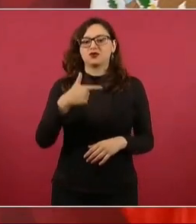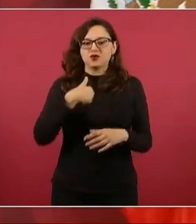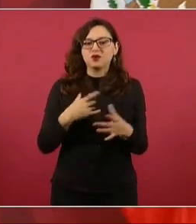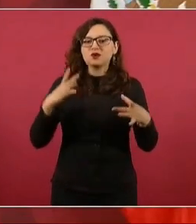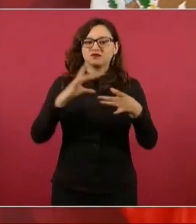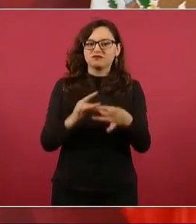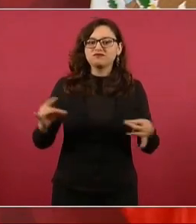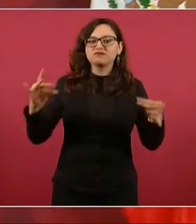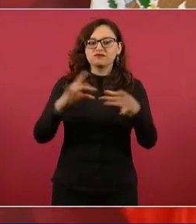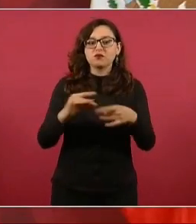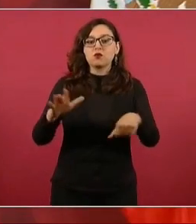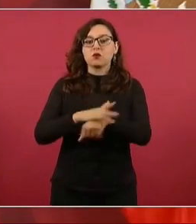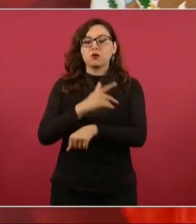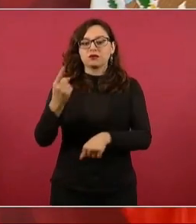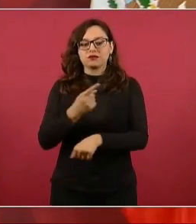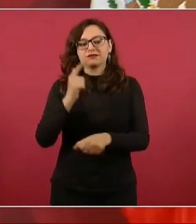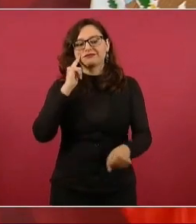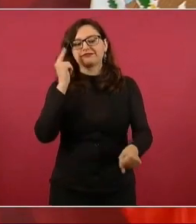de muchos.